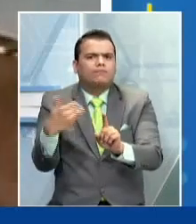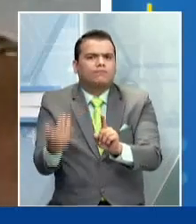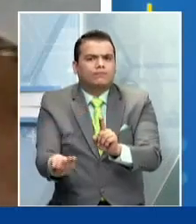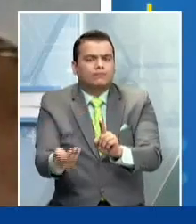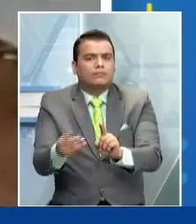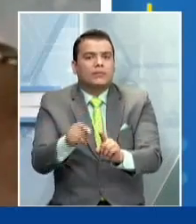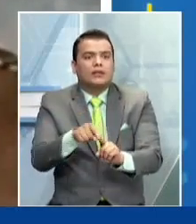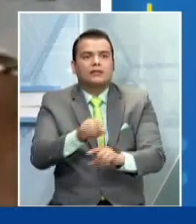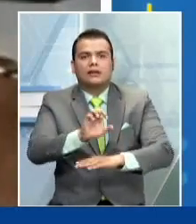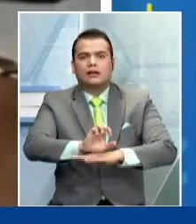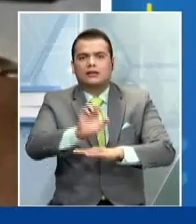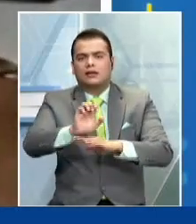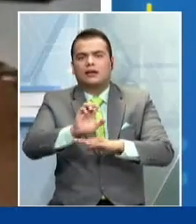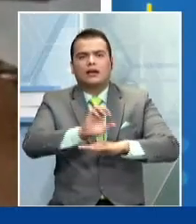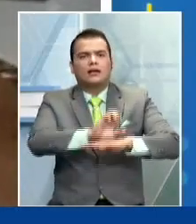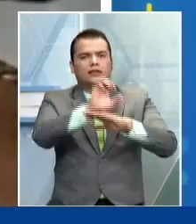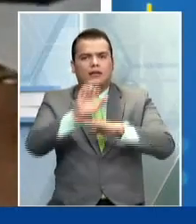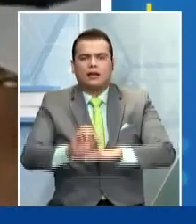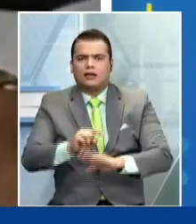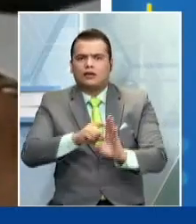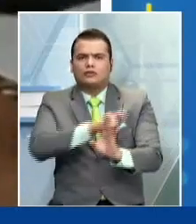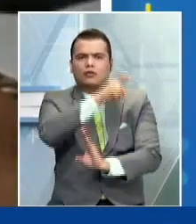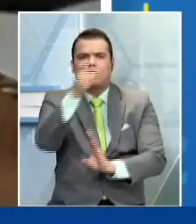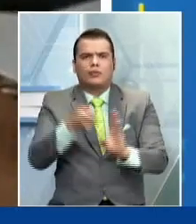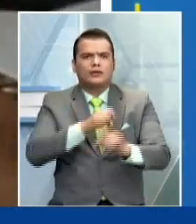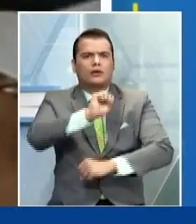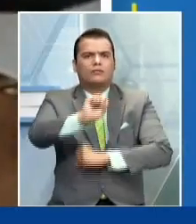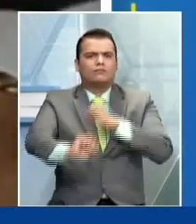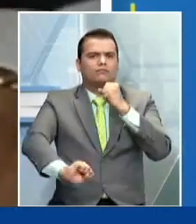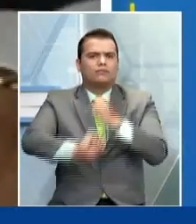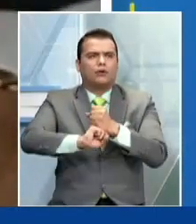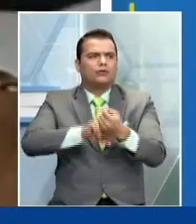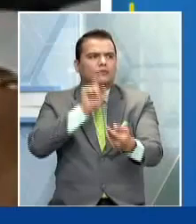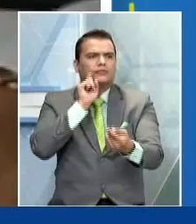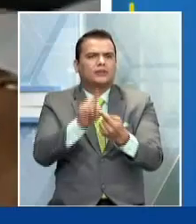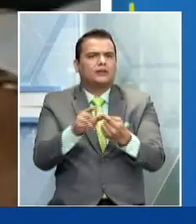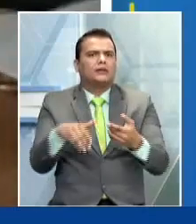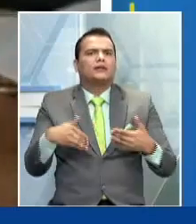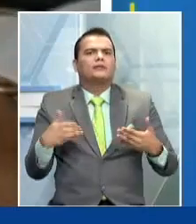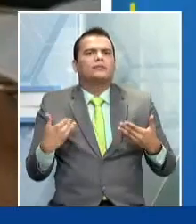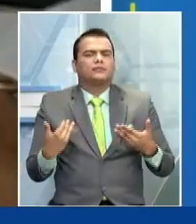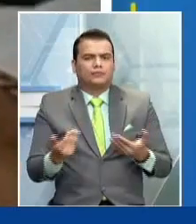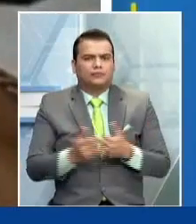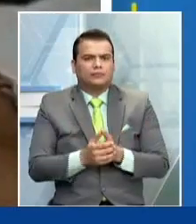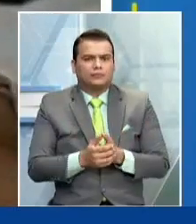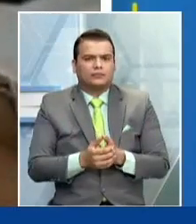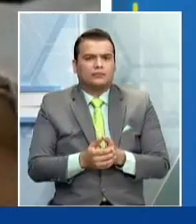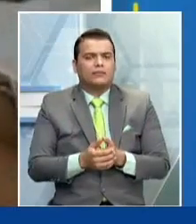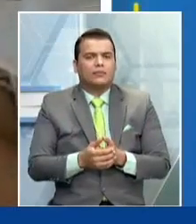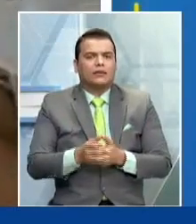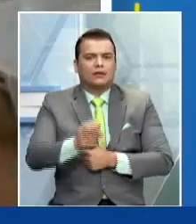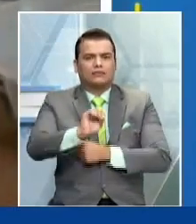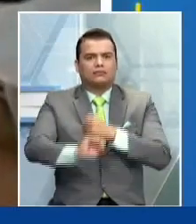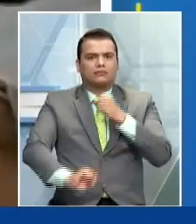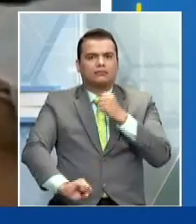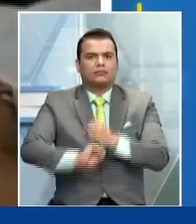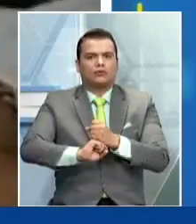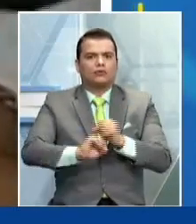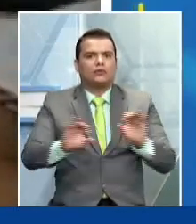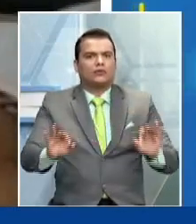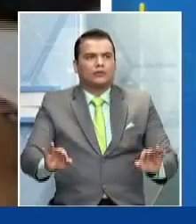apoyo institucional para que la gente vuelva a creer que la noche es un sector recreativo,